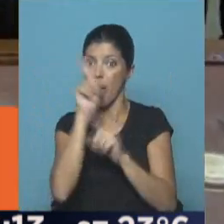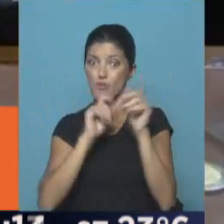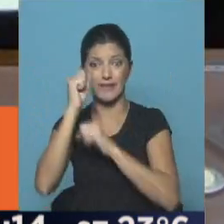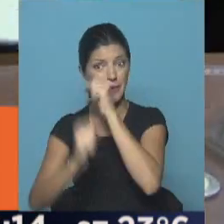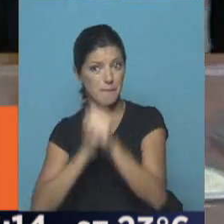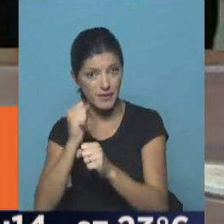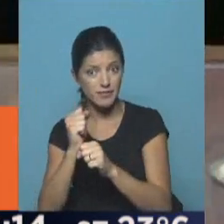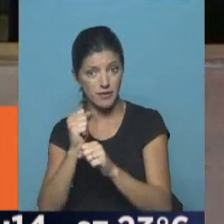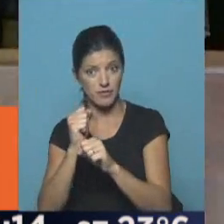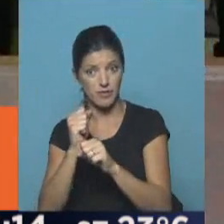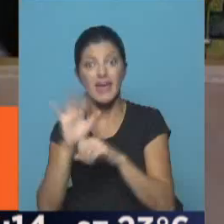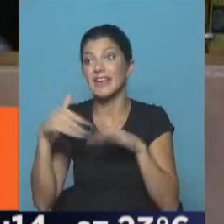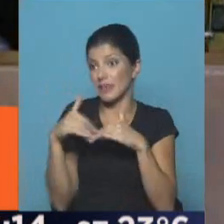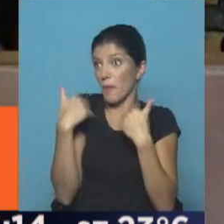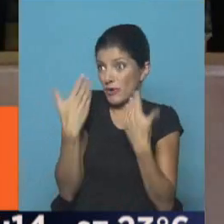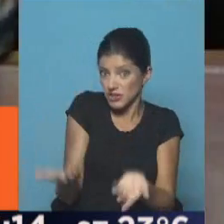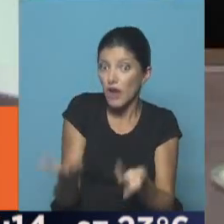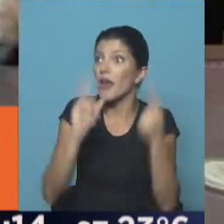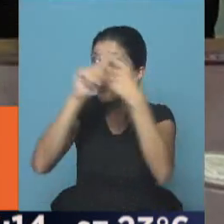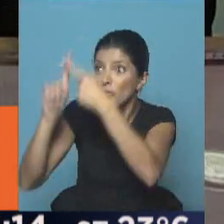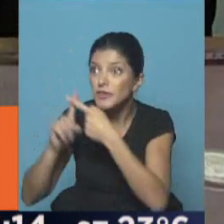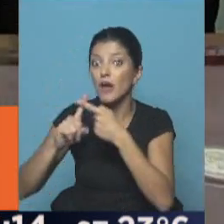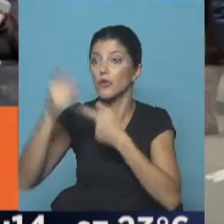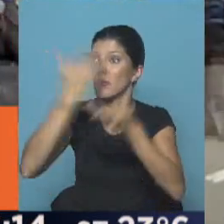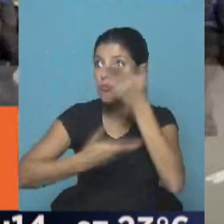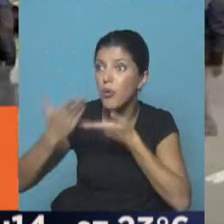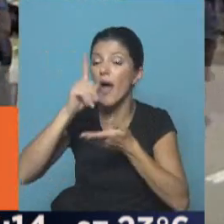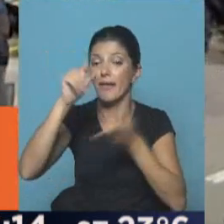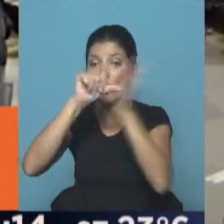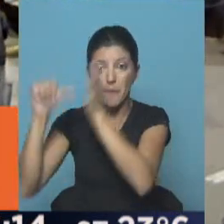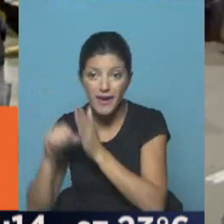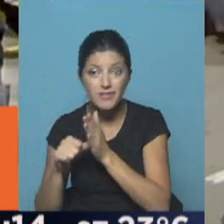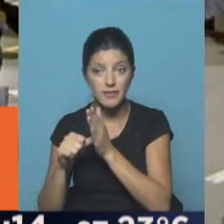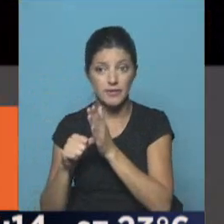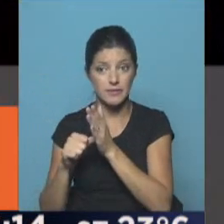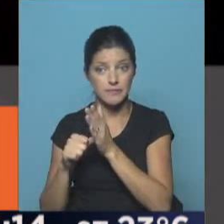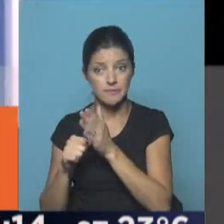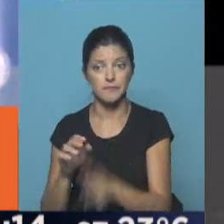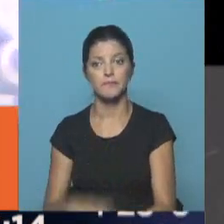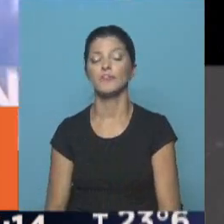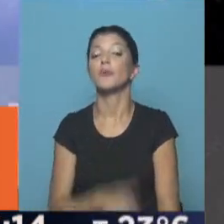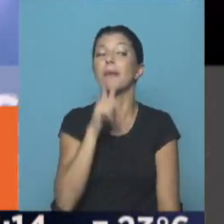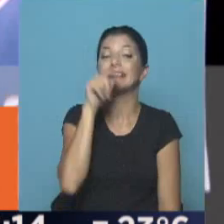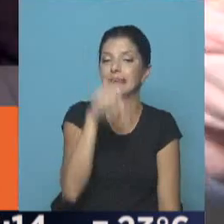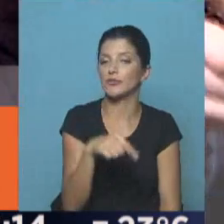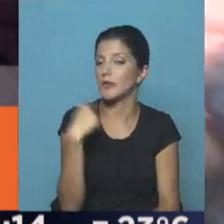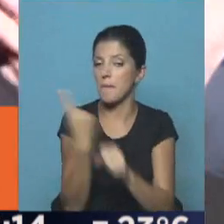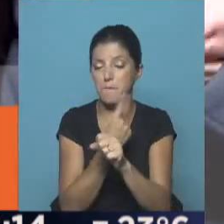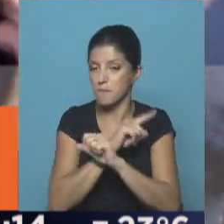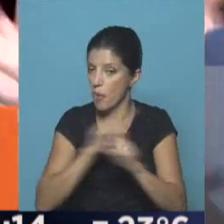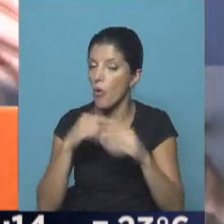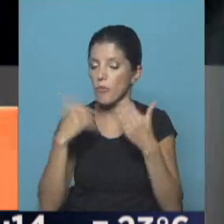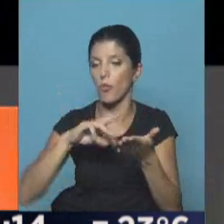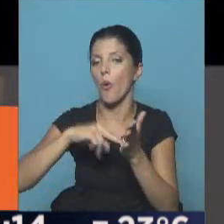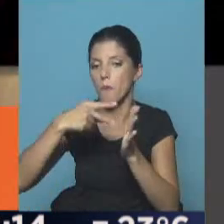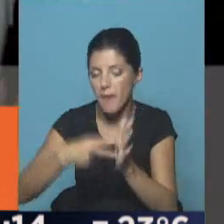supieron aprovecharse de la globalización fundamentalmente para bajar costos. En esto tampoco se ve que haya dado algún paso Trump